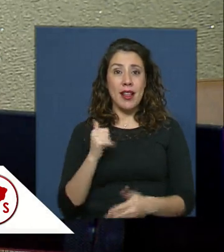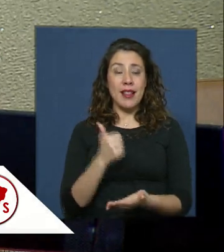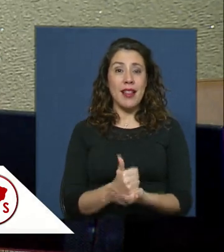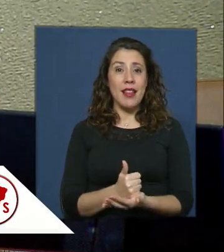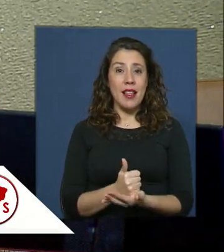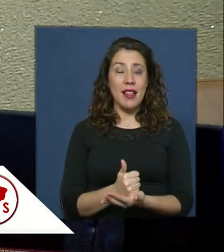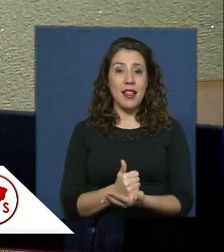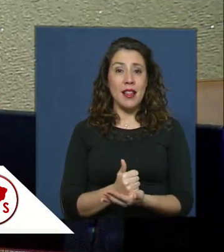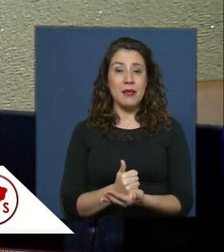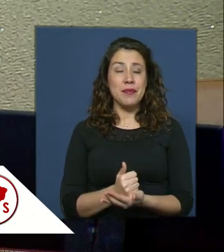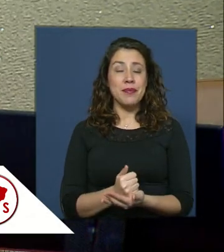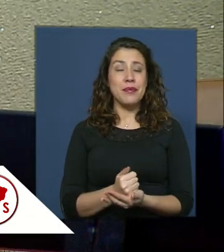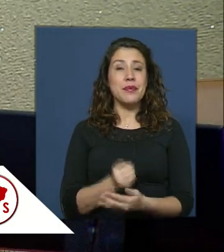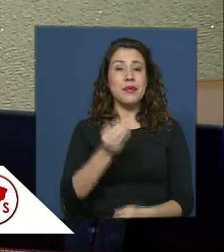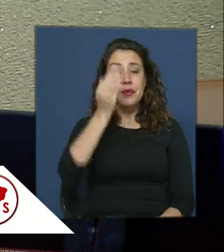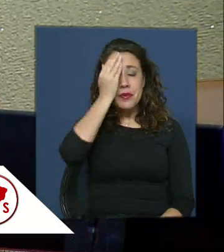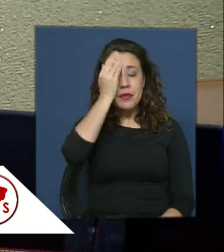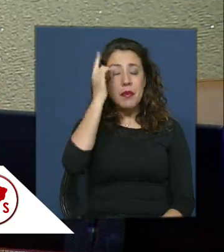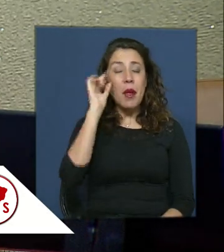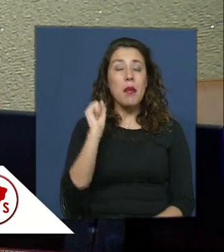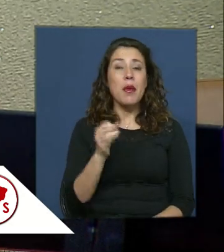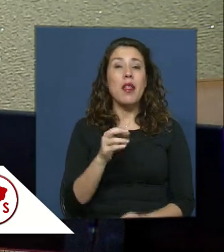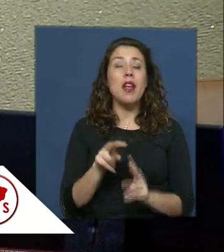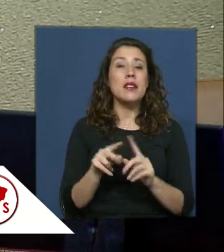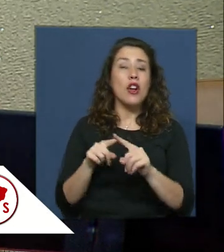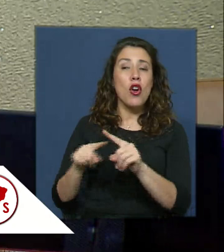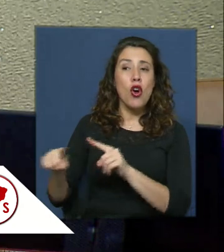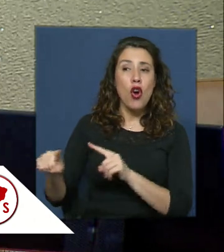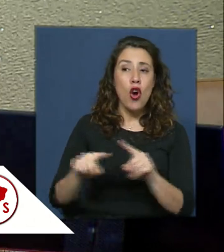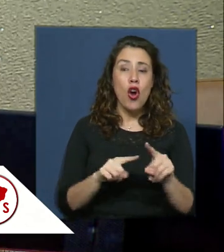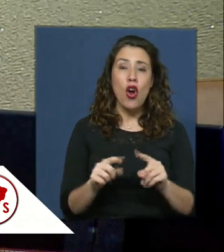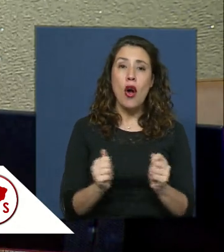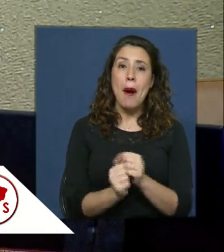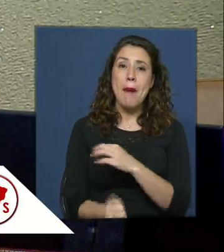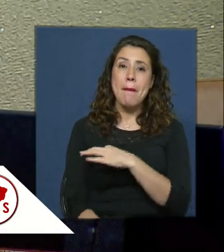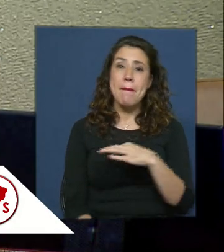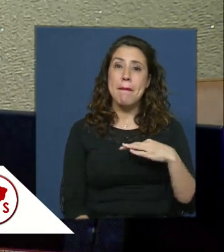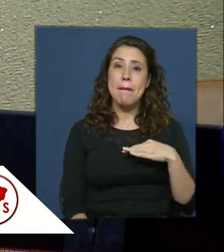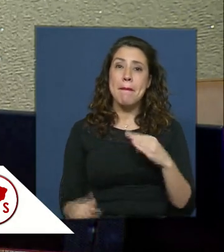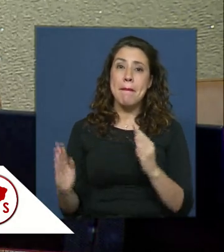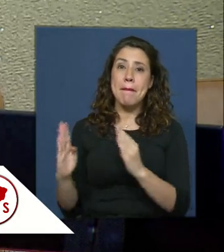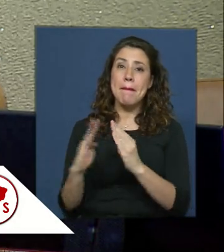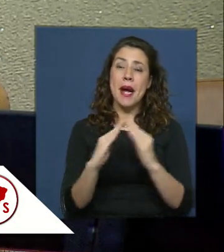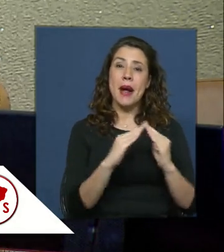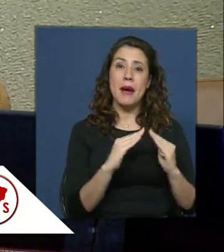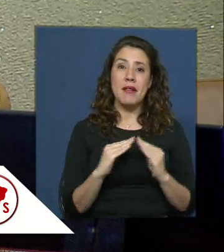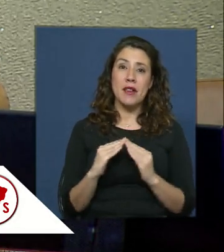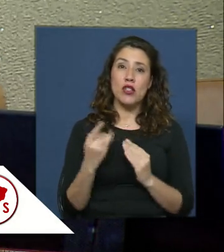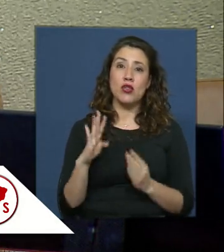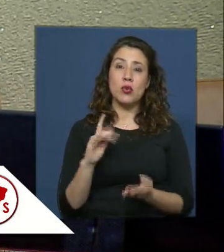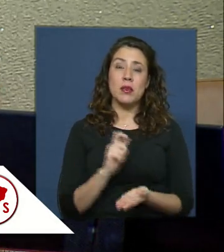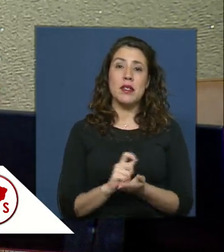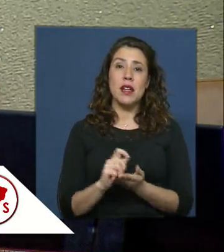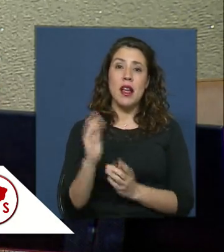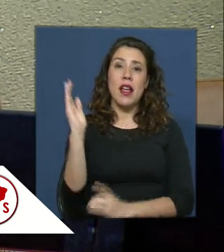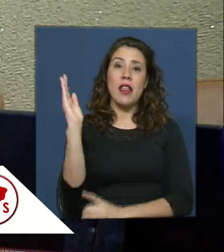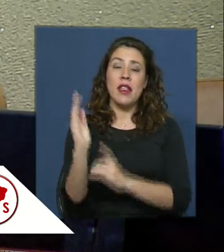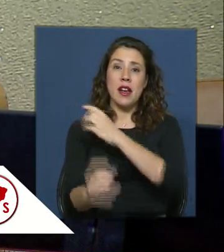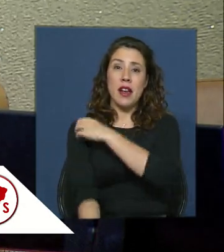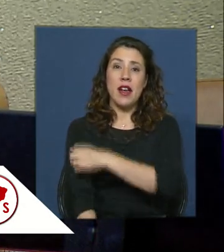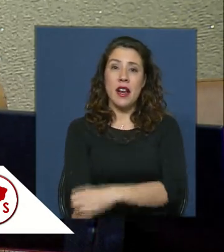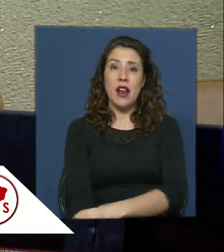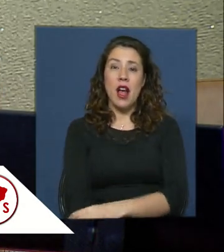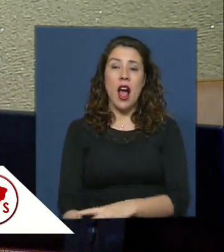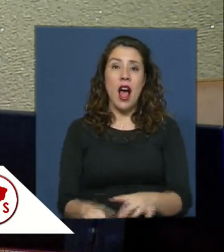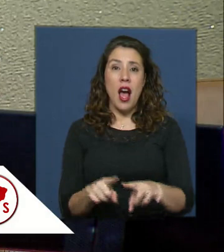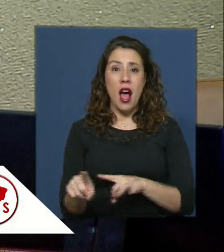Región de Coquimbo a fin de que pueda establecer coordinaciones con el Ministerio de la Vivienda, con la Subsecretaría de Desarrollo Regional y